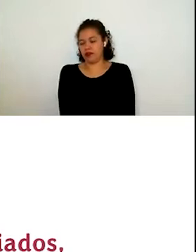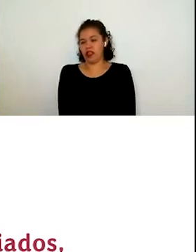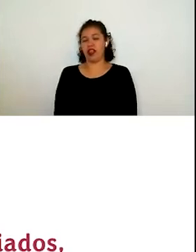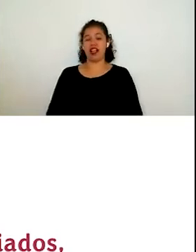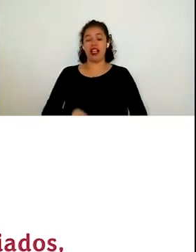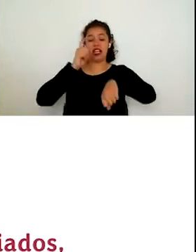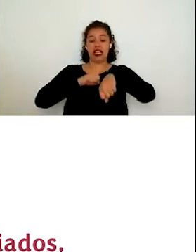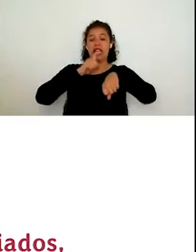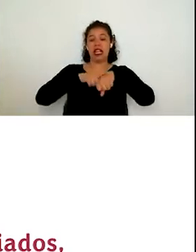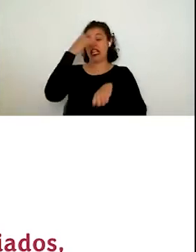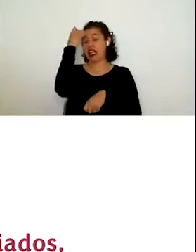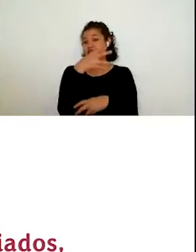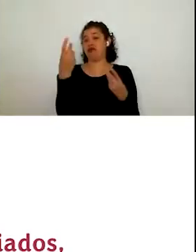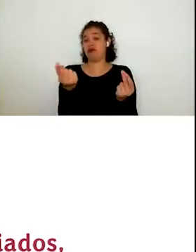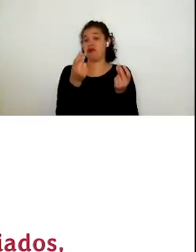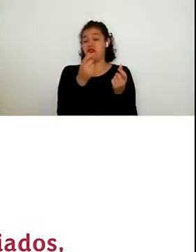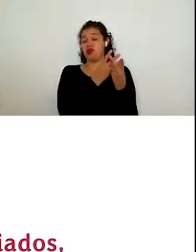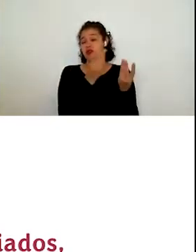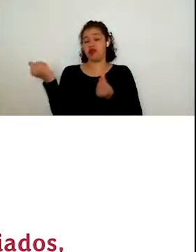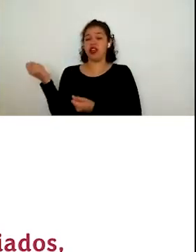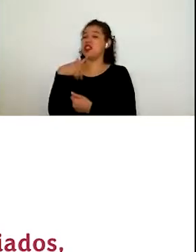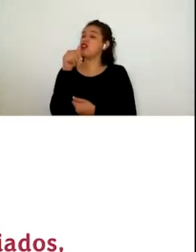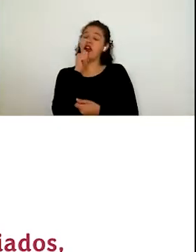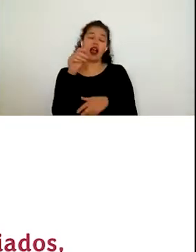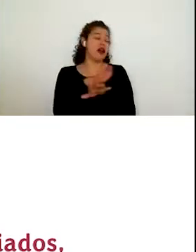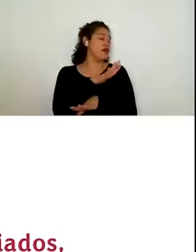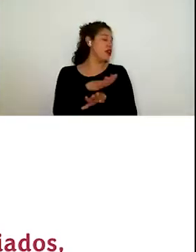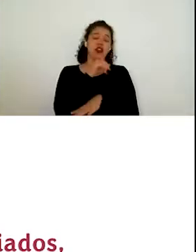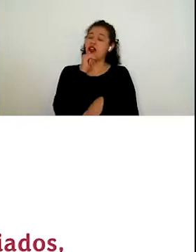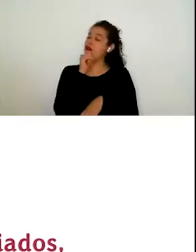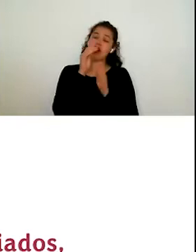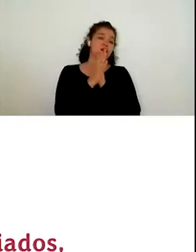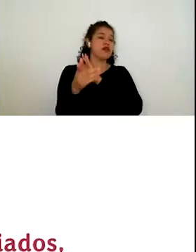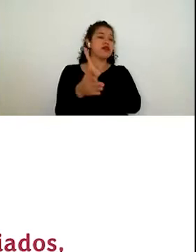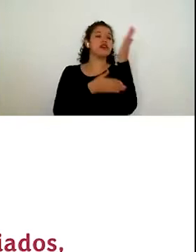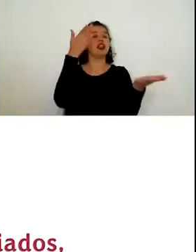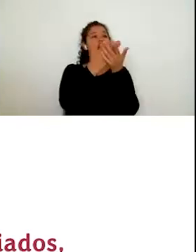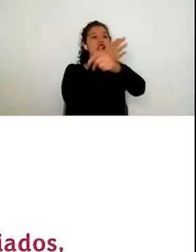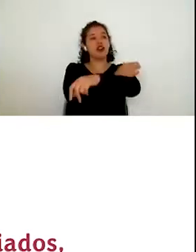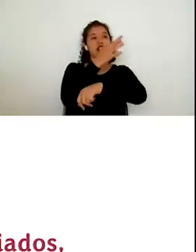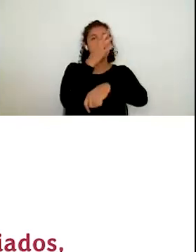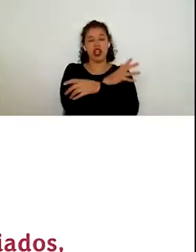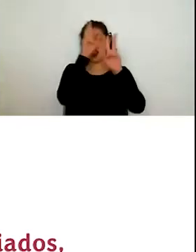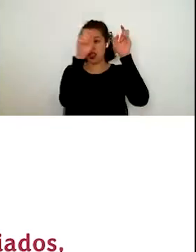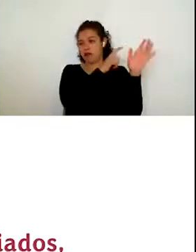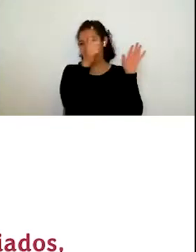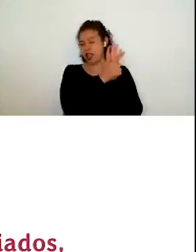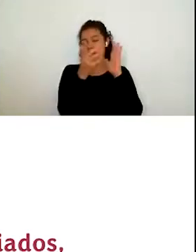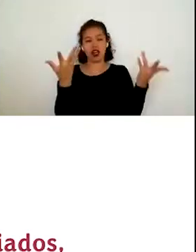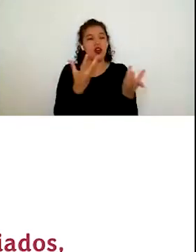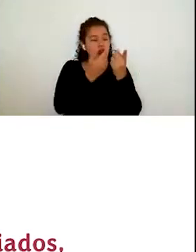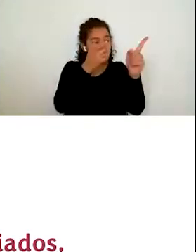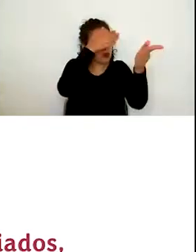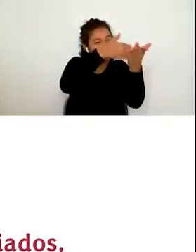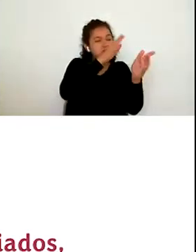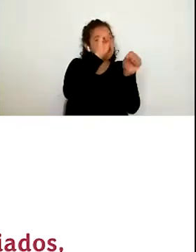Entonces, por favor, si no han reformado, acérquense a los asesores de la Coordinación de Asuntos Legales para que